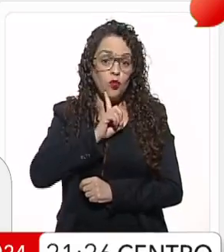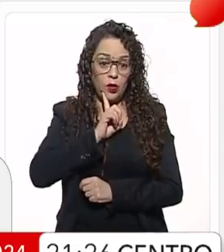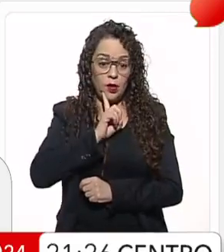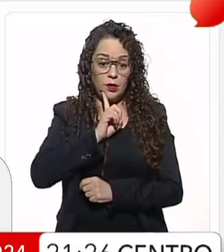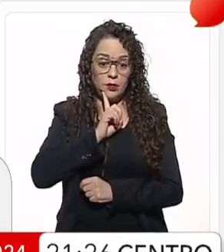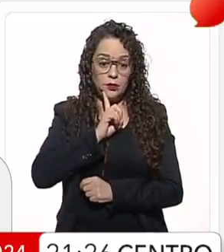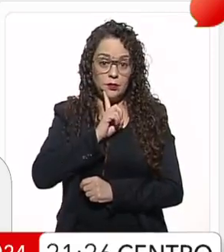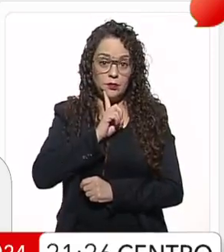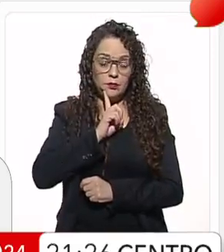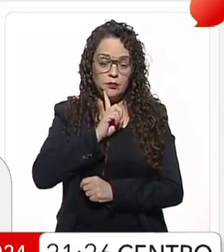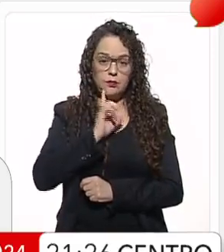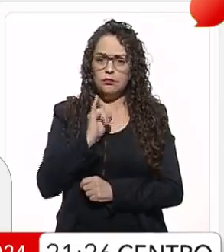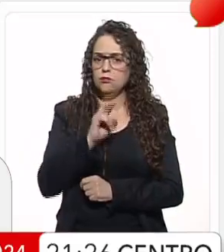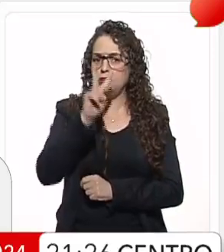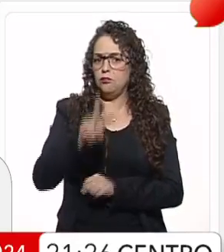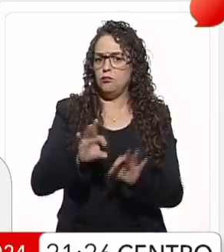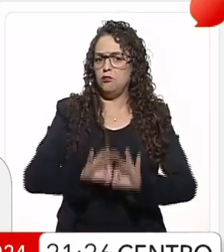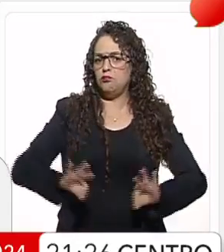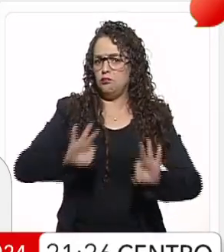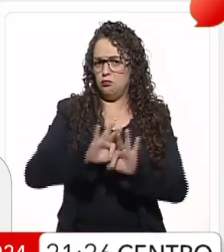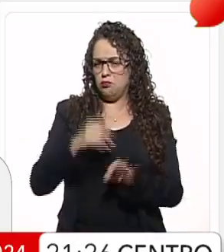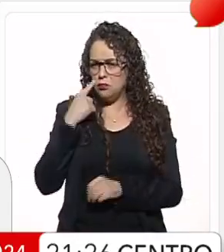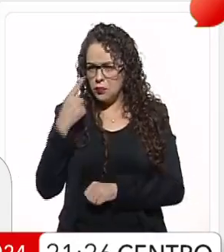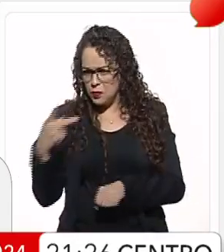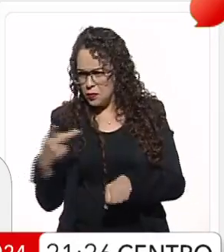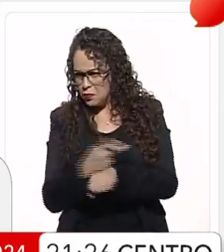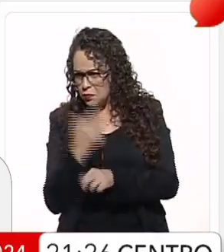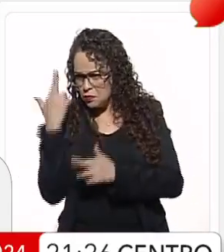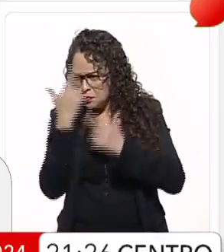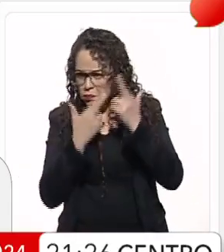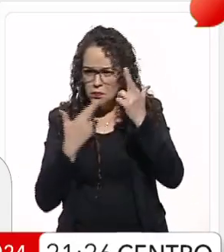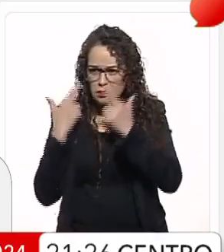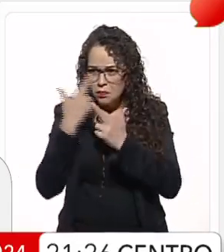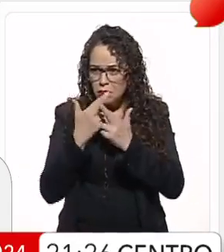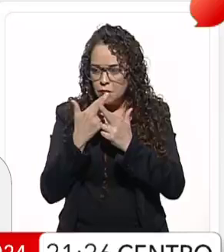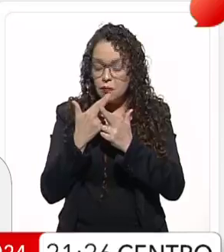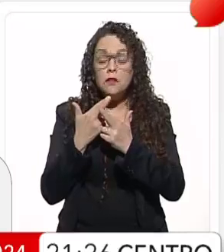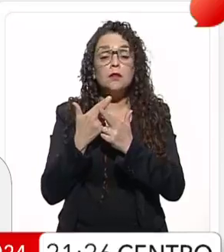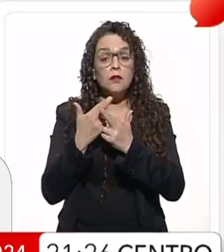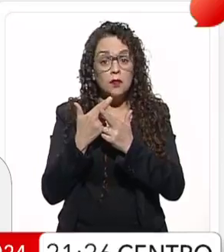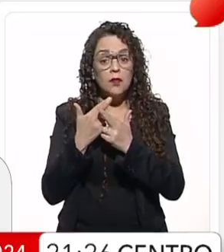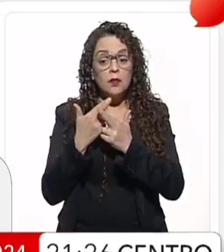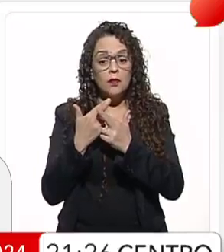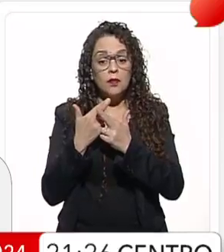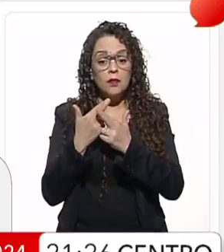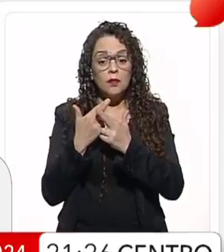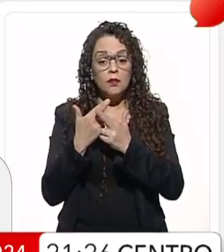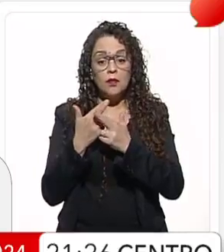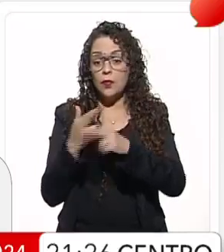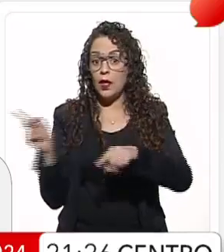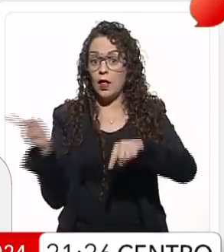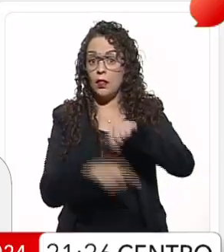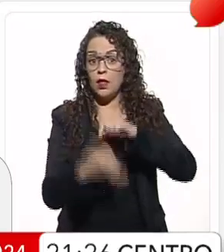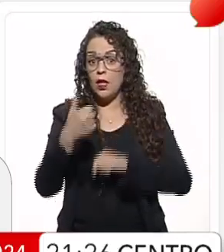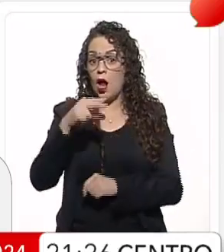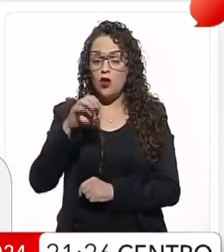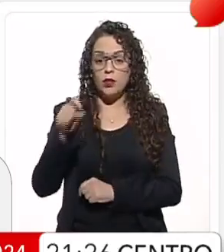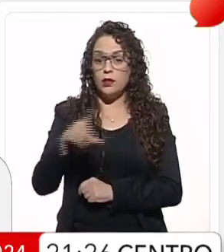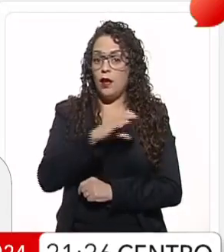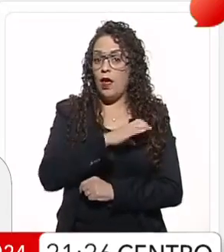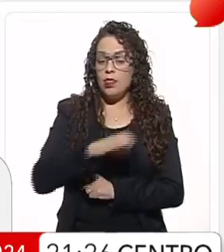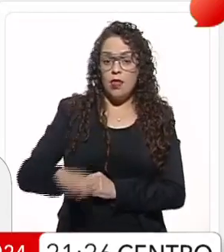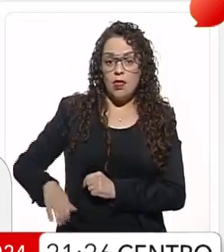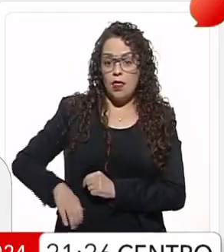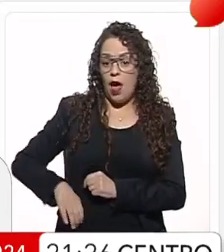mí es criticable, que fue inhabilitada, ¿no?, como candidata, pero sin